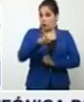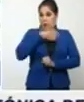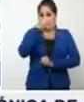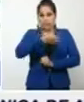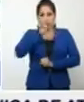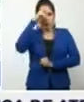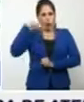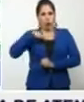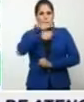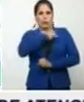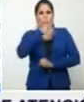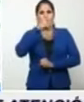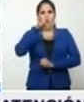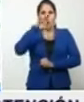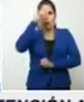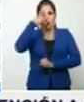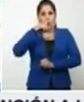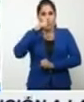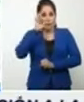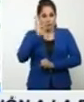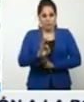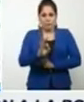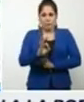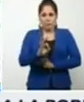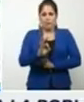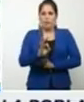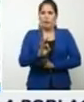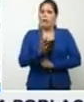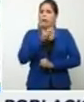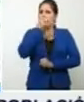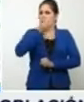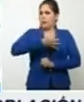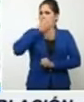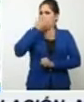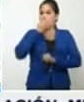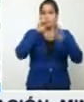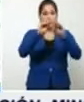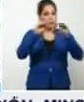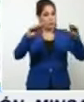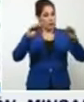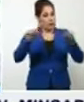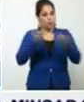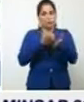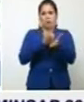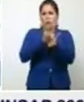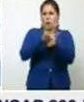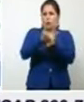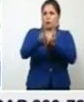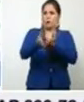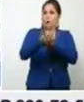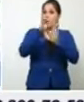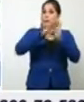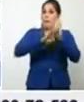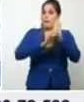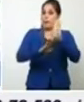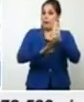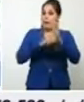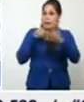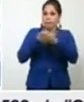doctor Durán, a lo cual se refería. Así un llamado a continuar las medidas para enfrentar